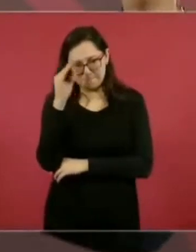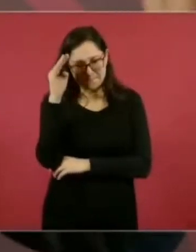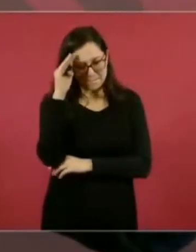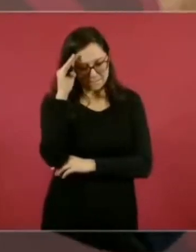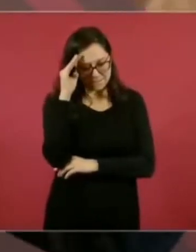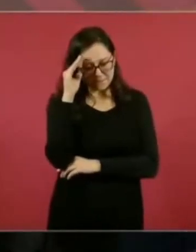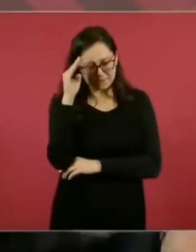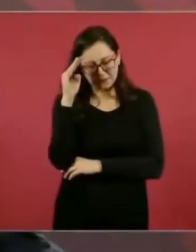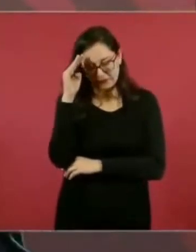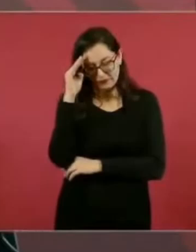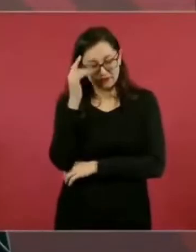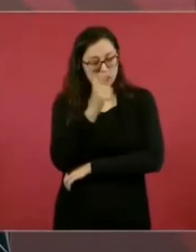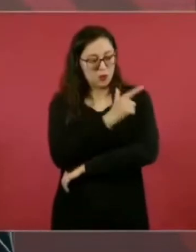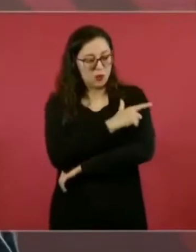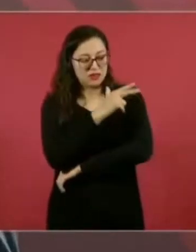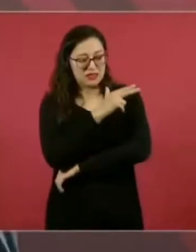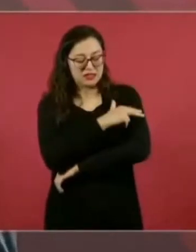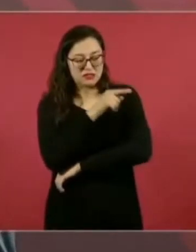podía ir